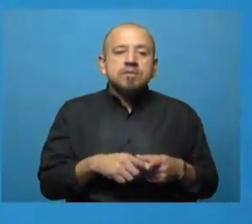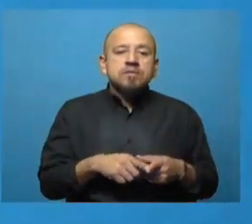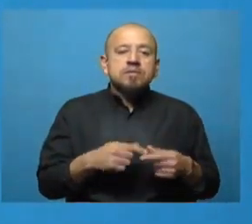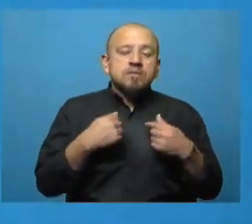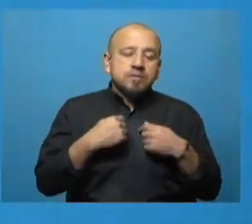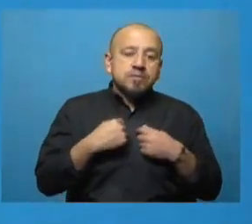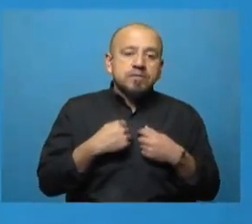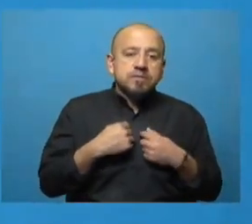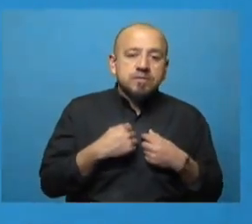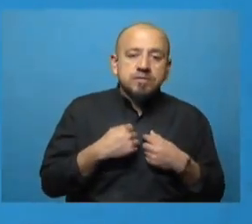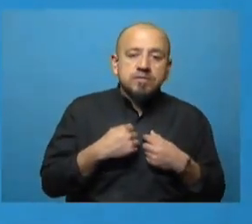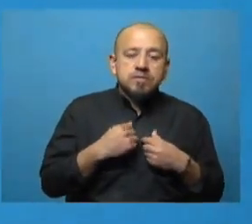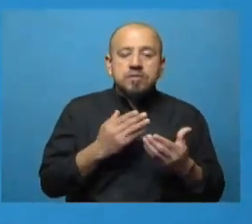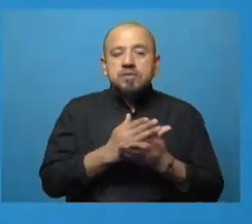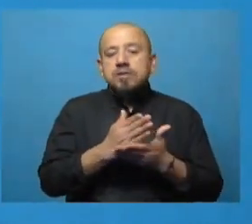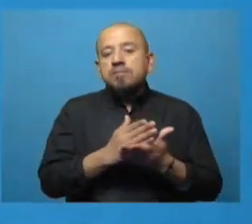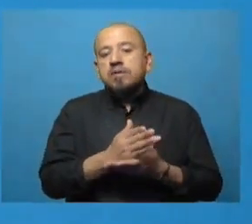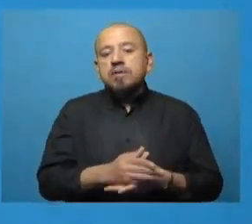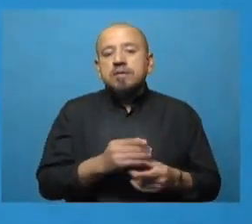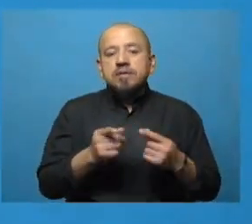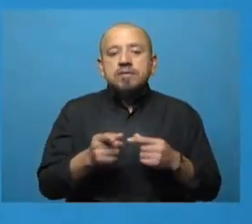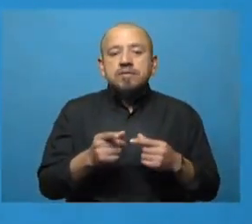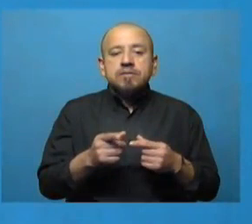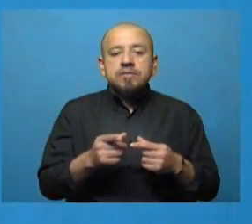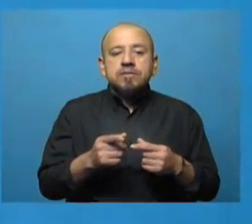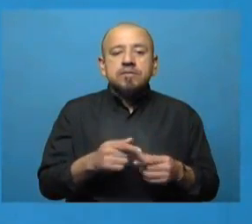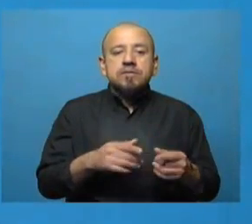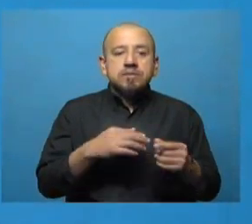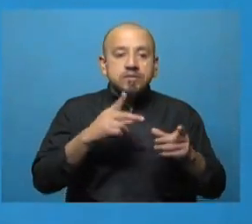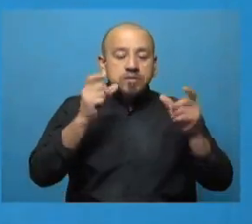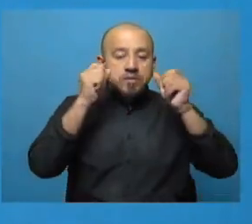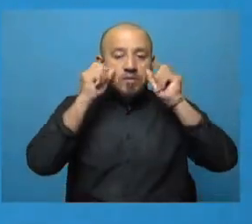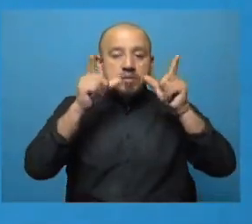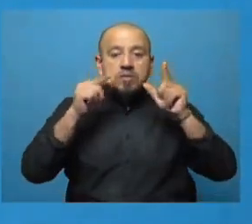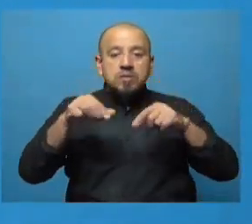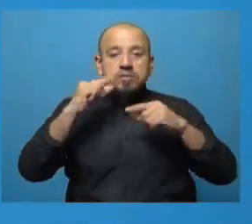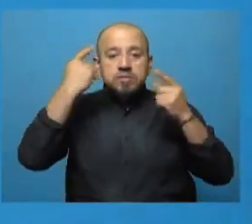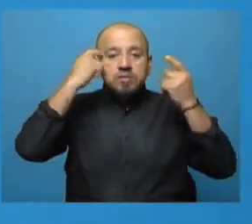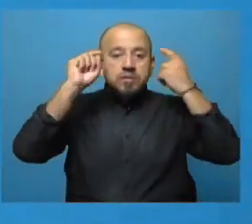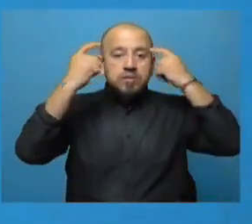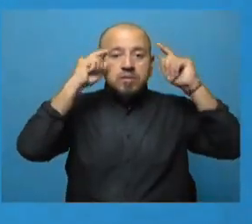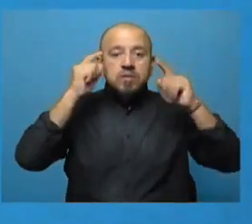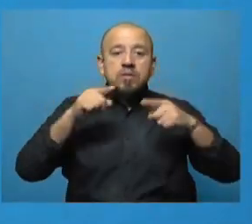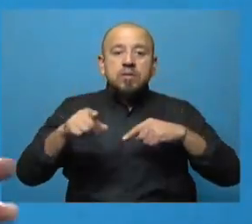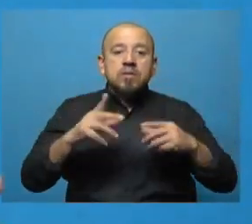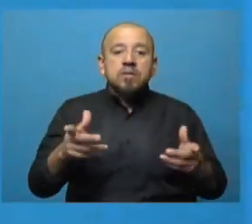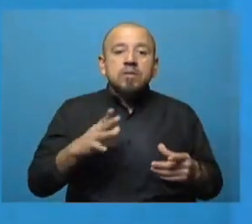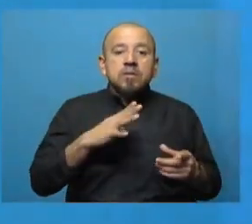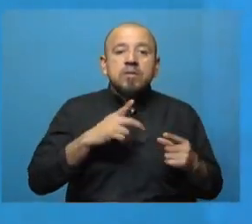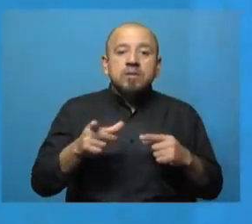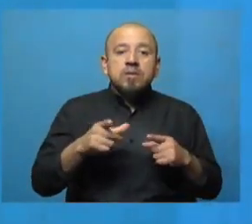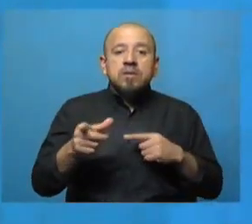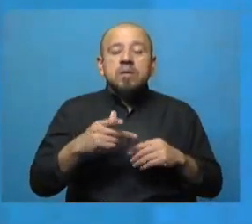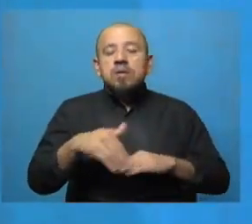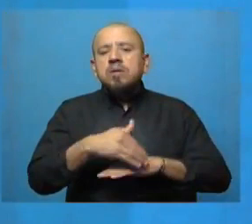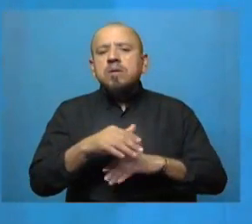de que Miguel tener la cabeza siempre este atenta a las ideas a lo que a lo que surja lo que veo por la calle